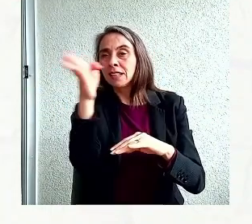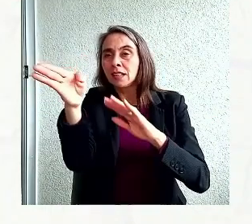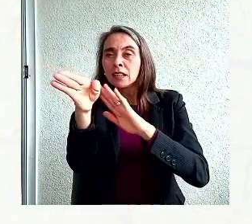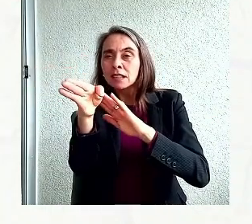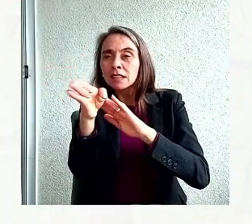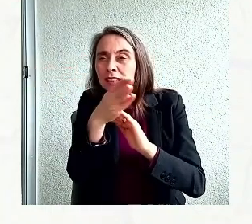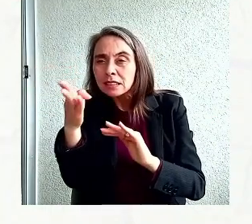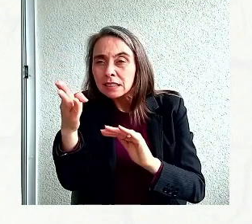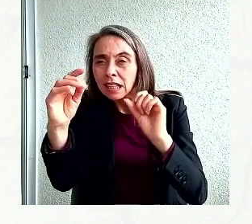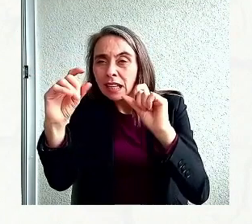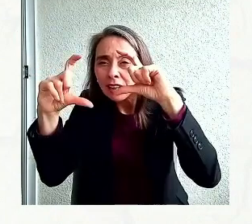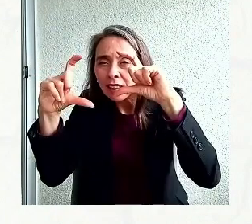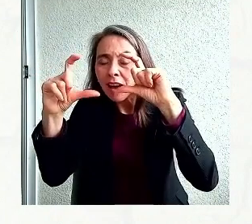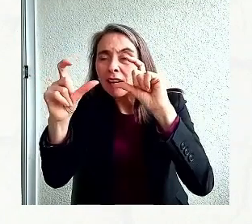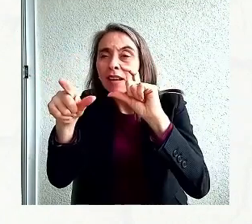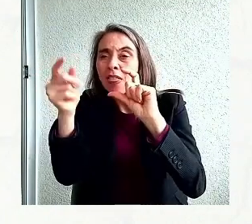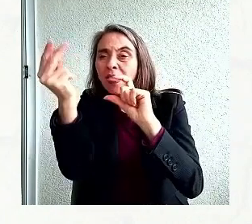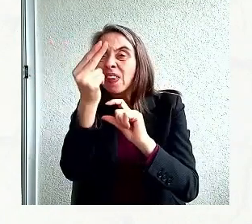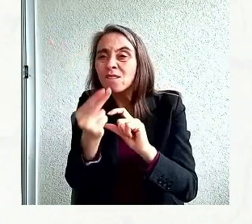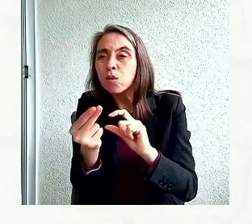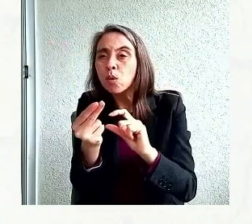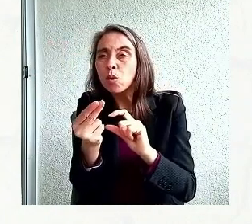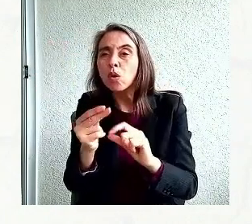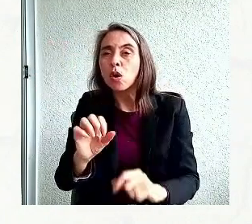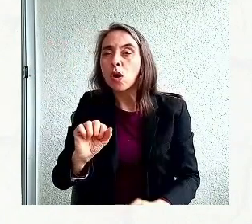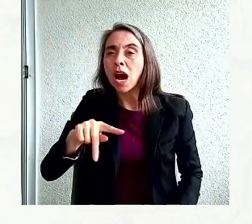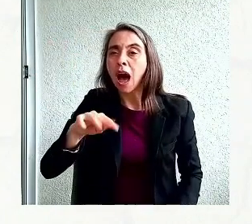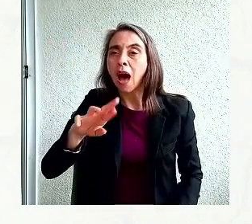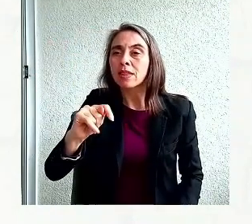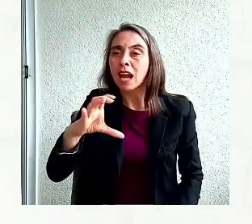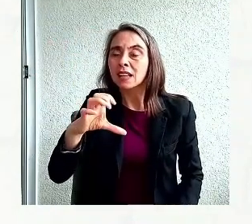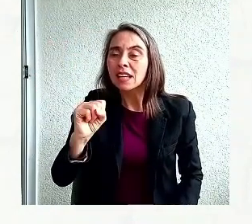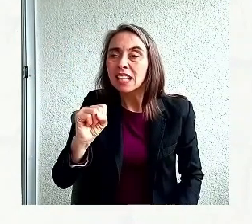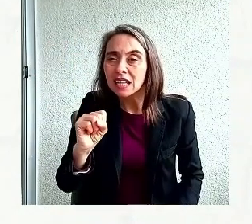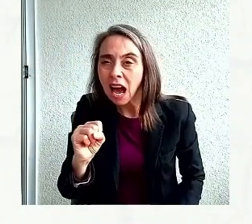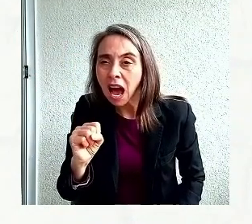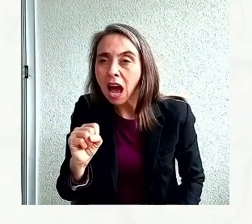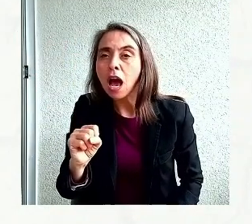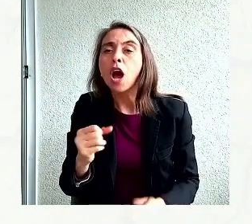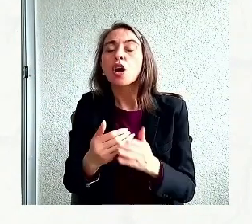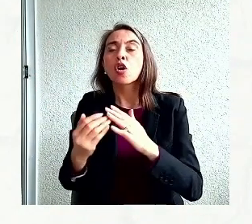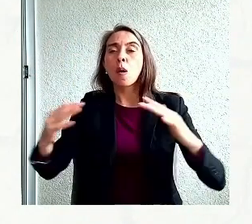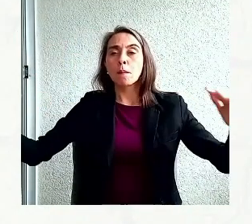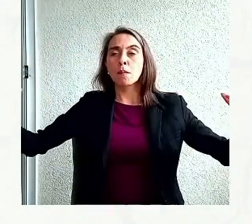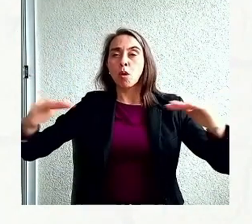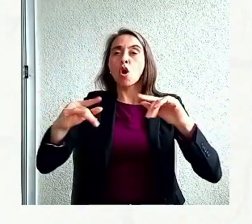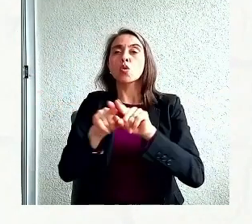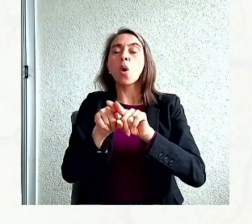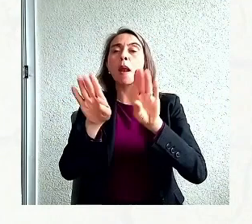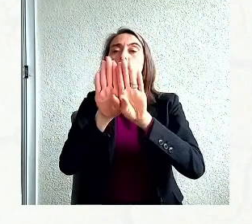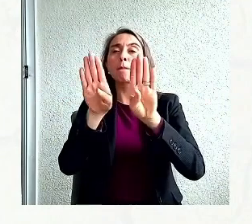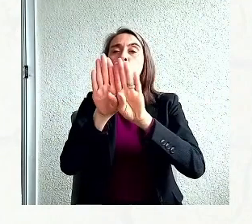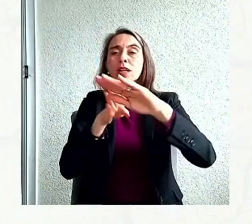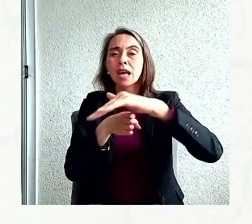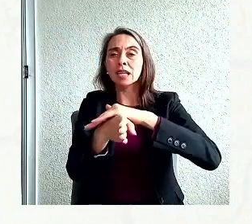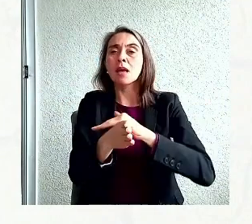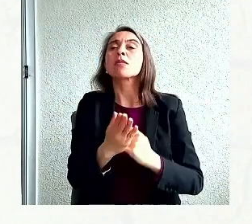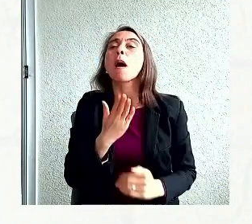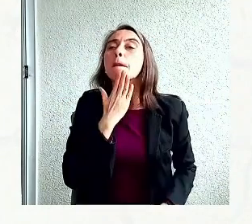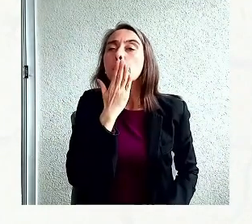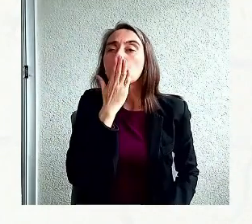puertas de entrada. Es decir, nosotros tenemos Punta Arenas, al lado está Ushuaia, está Cape Town en África,